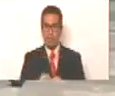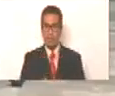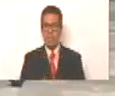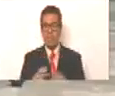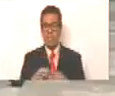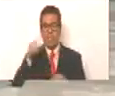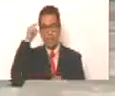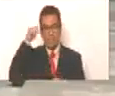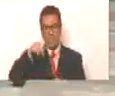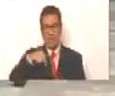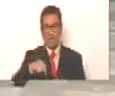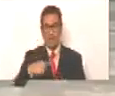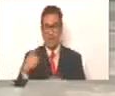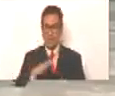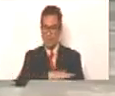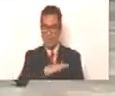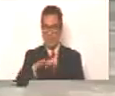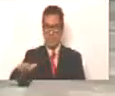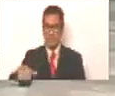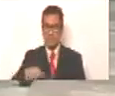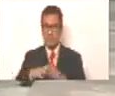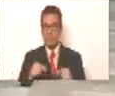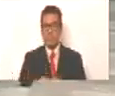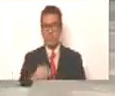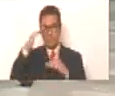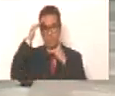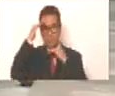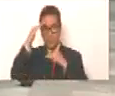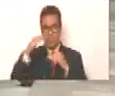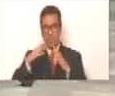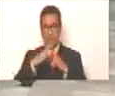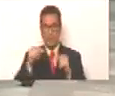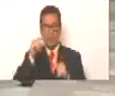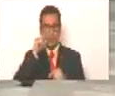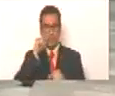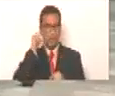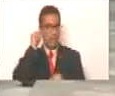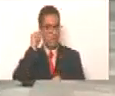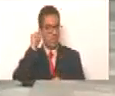aquí. Los saludo a todas y a todos.